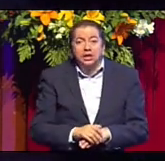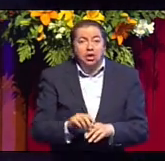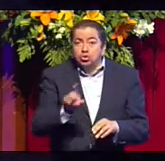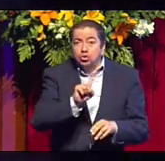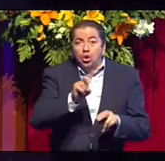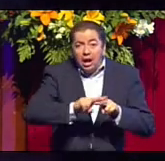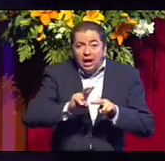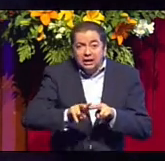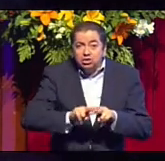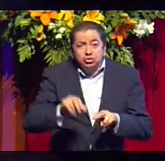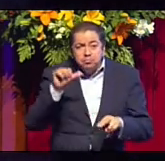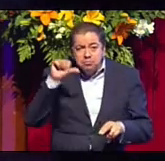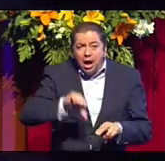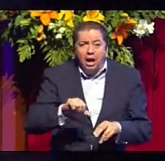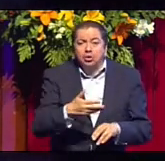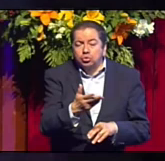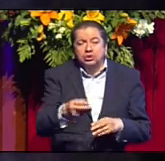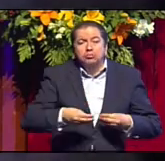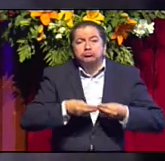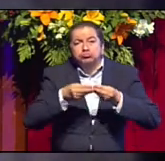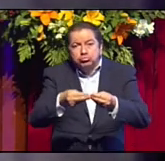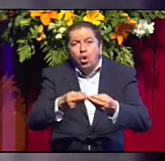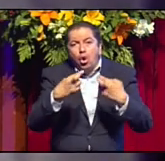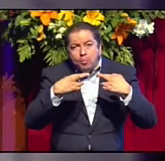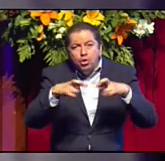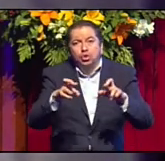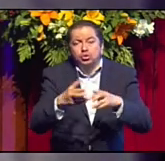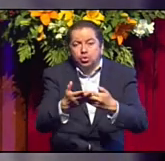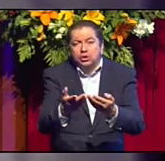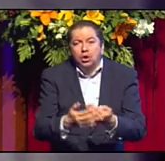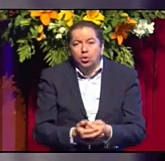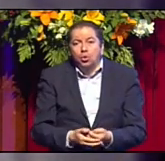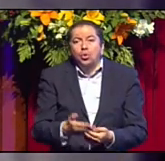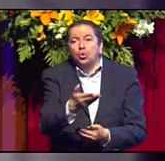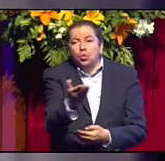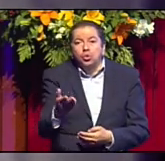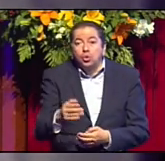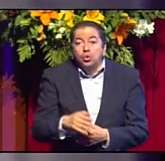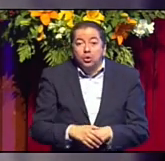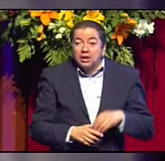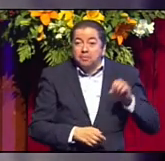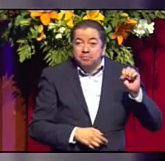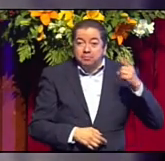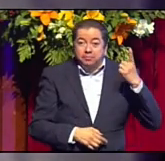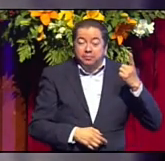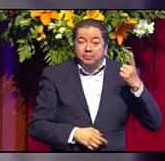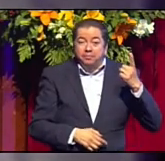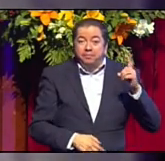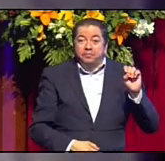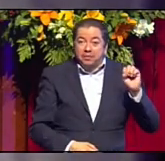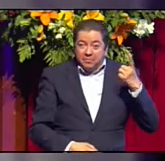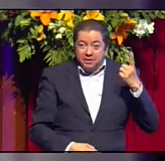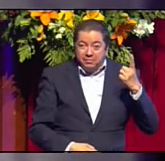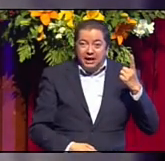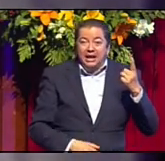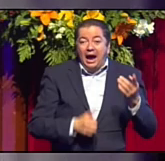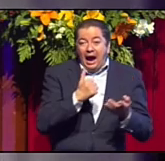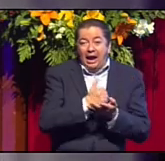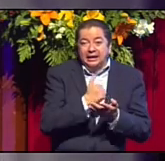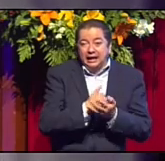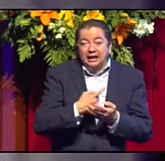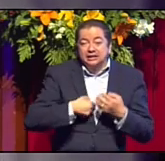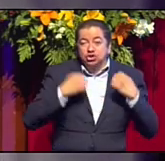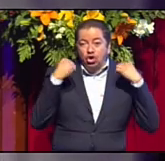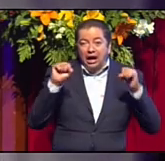antes, démosle una oportunidad. Y que todos ustedes me han permitido ser el primer alcalde en la historia de esta comuna en ganar 3 elecciones. A todos